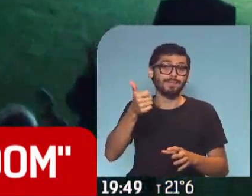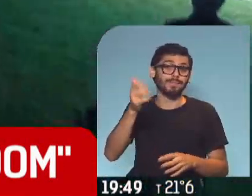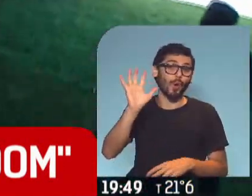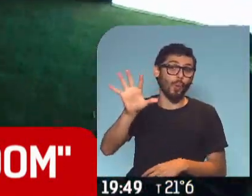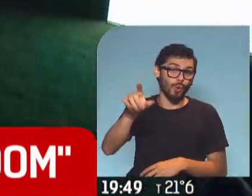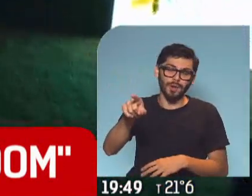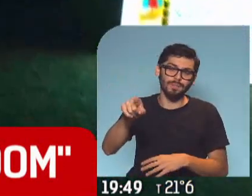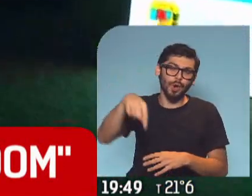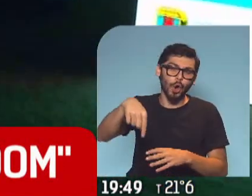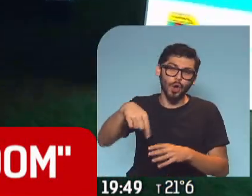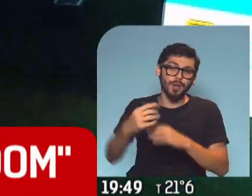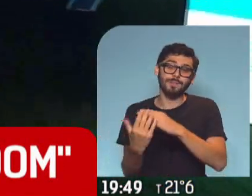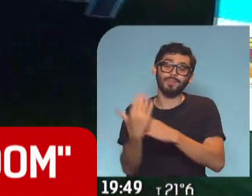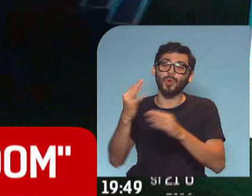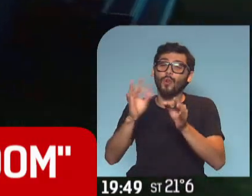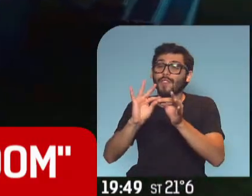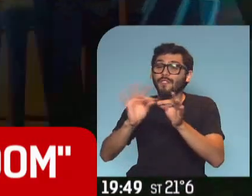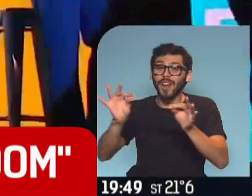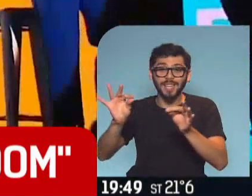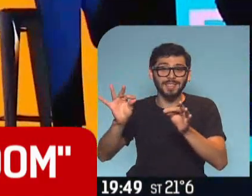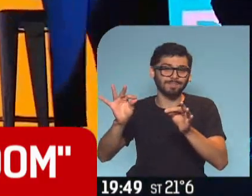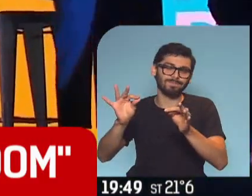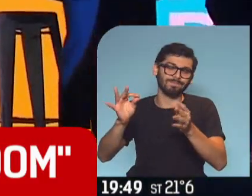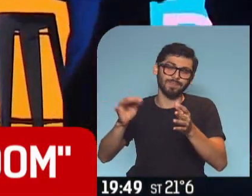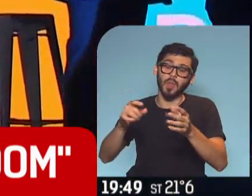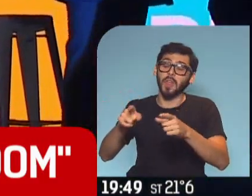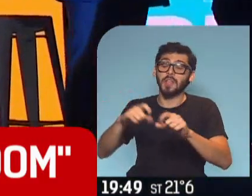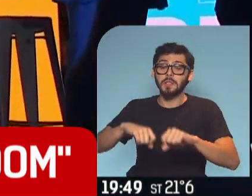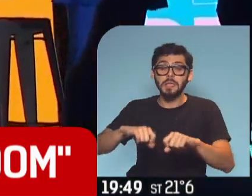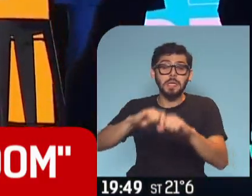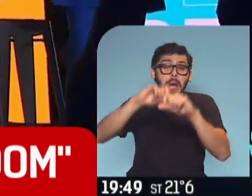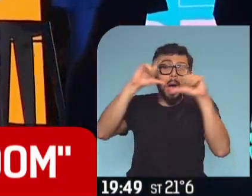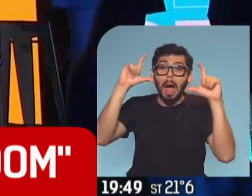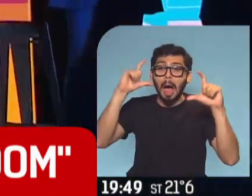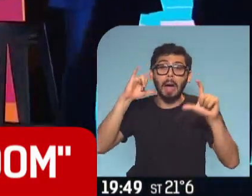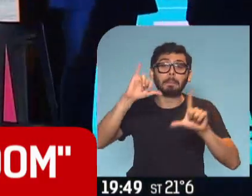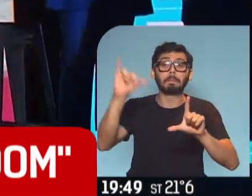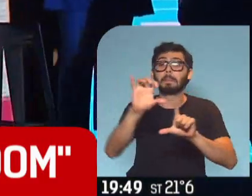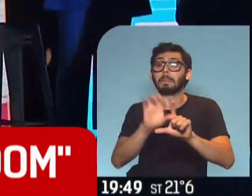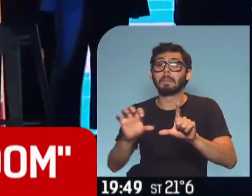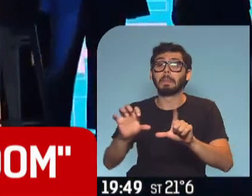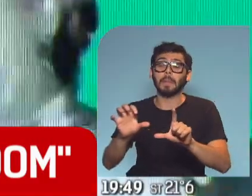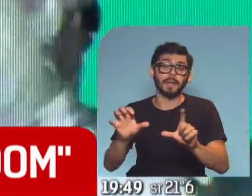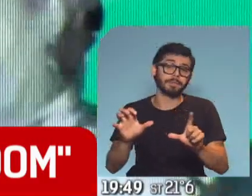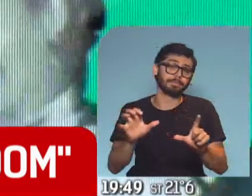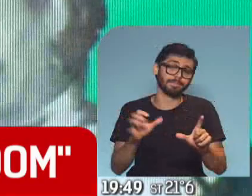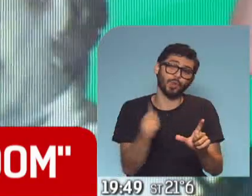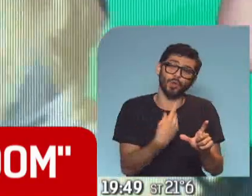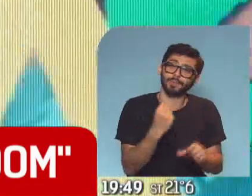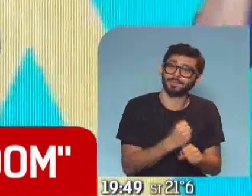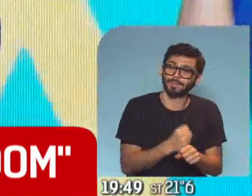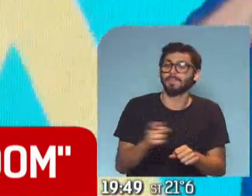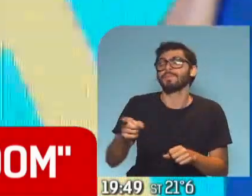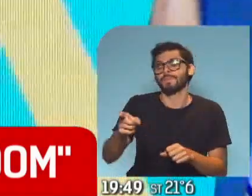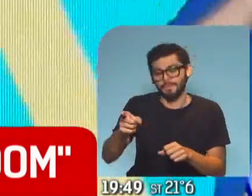del viral del día. Con esa frase. Sí, acá está. Otros se levantan de la cama y hacen zoom. Se recordó la imagen que hoy